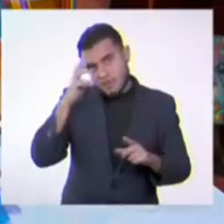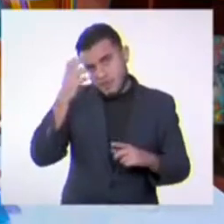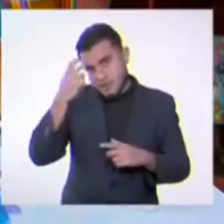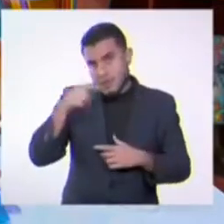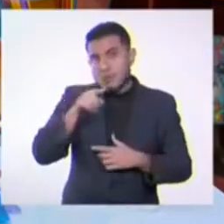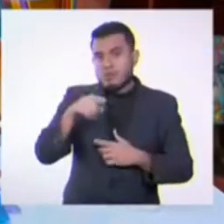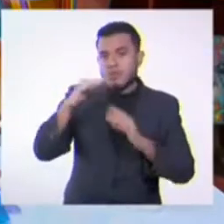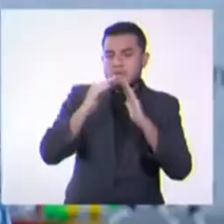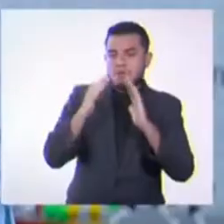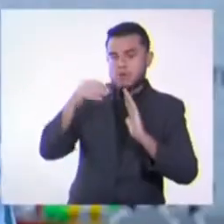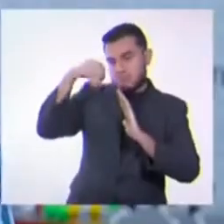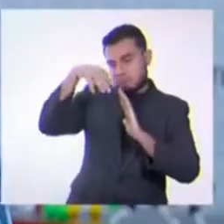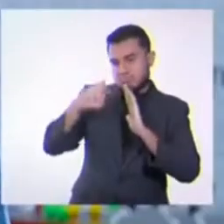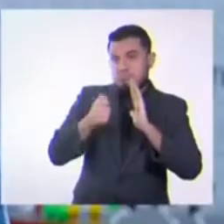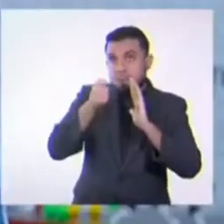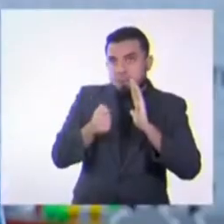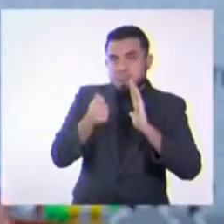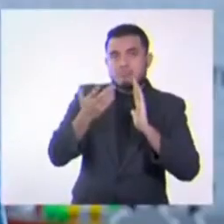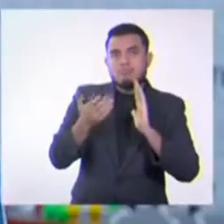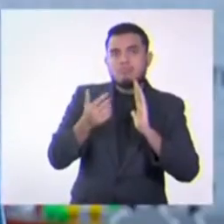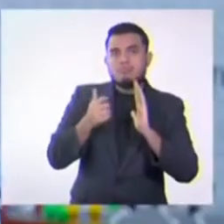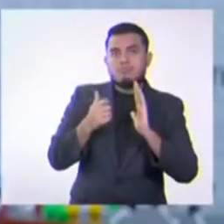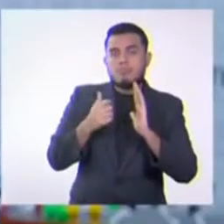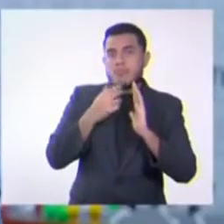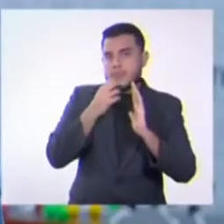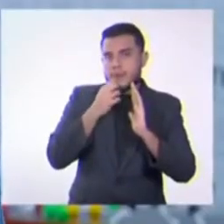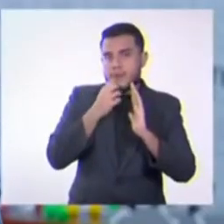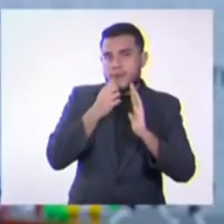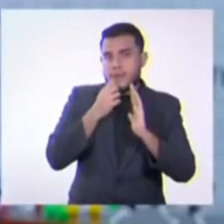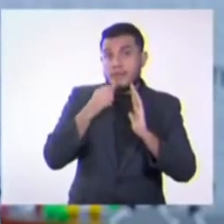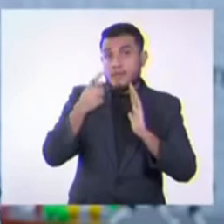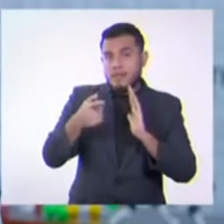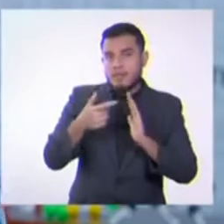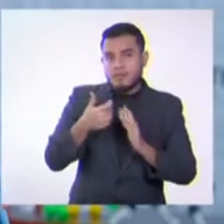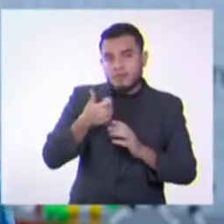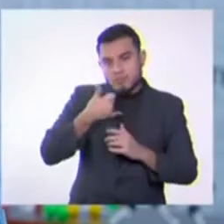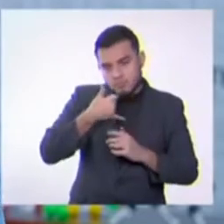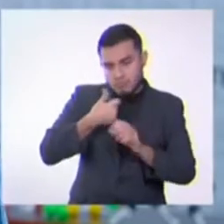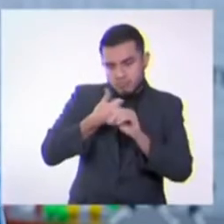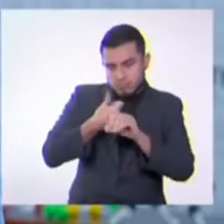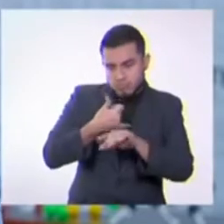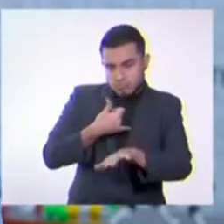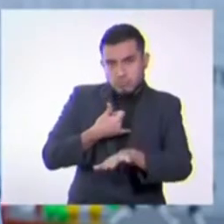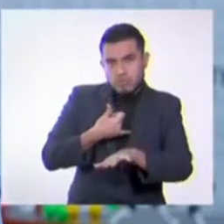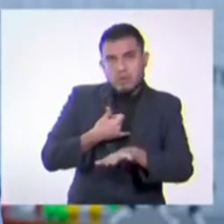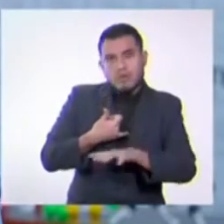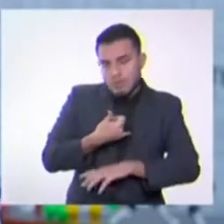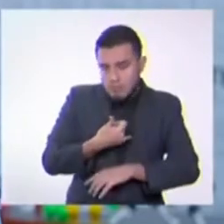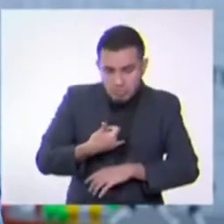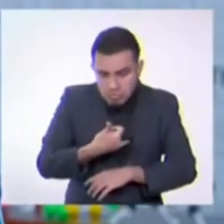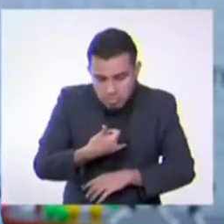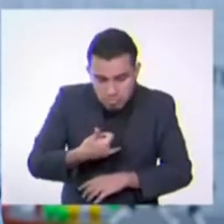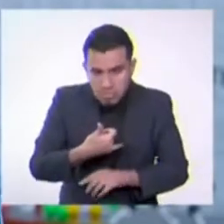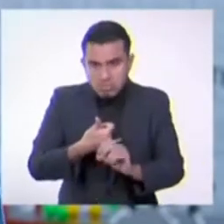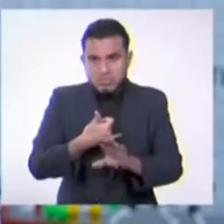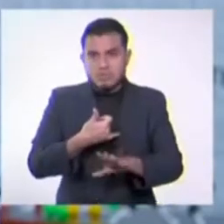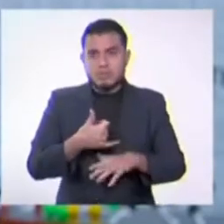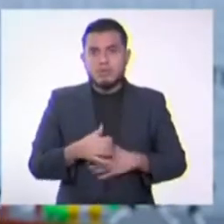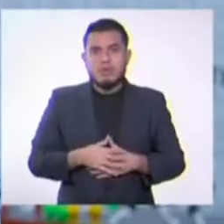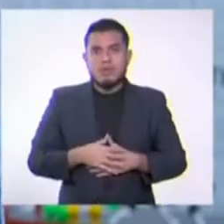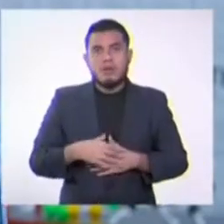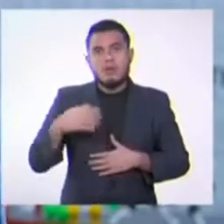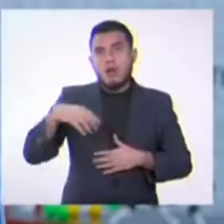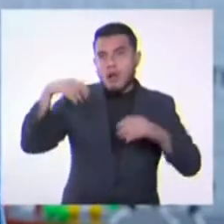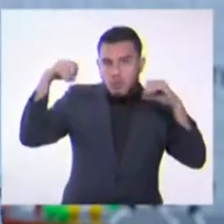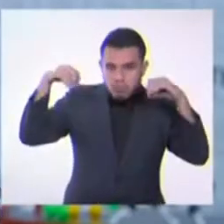tienes en tu casa, el foco LED de tu celular que utilizas para estar alumbrando, las luces de la